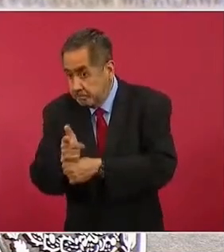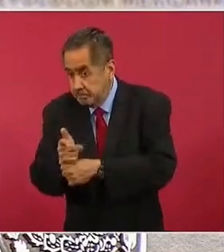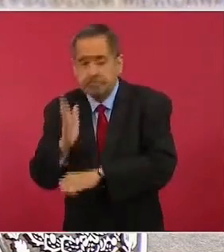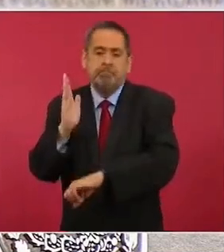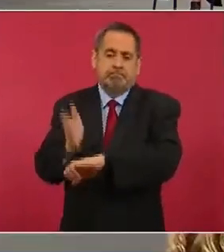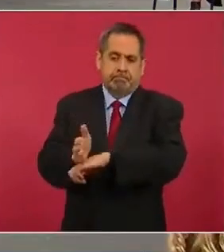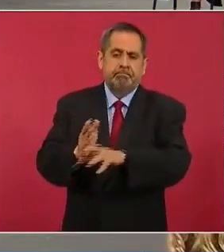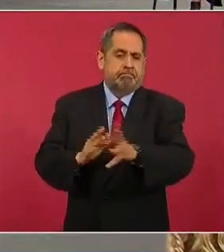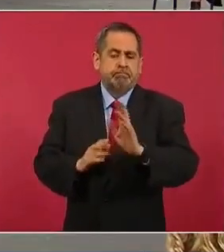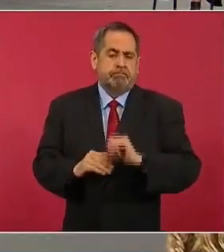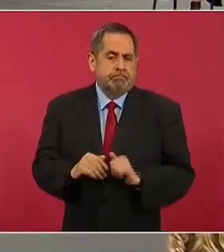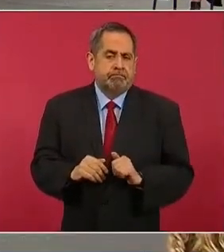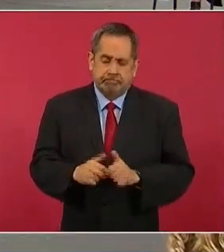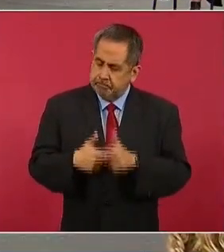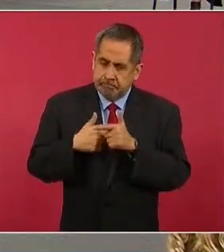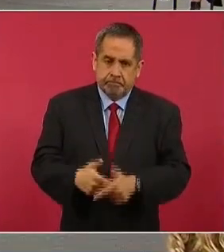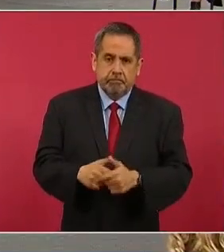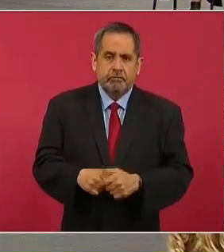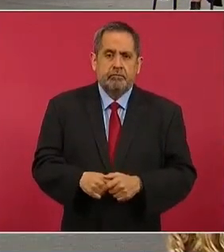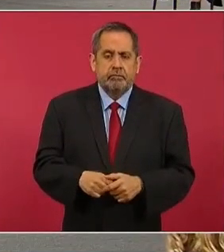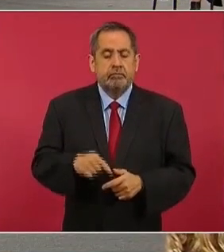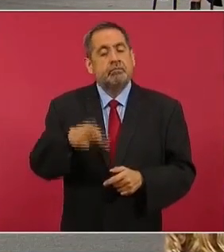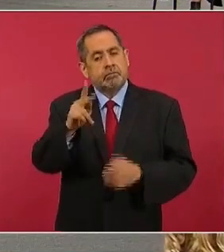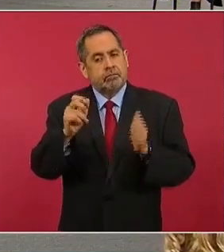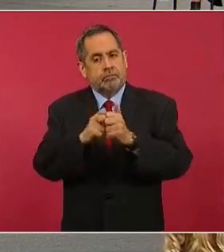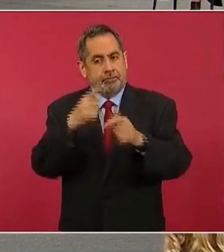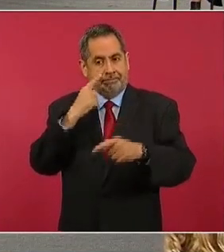Mire, vuelvo, pañuelito blanco.